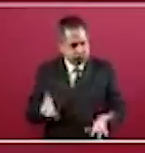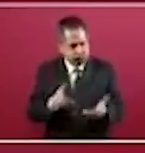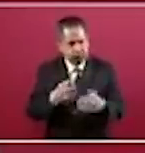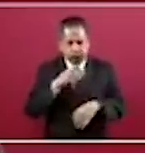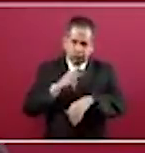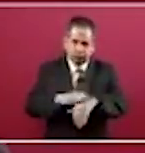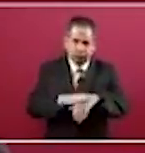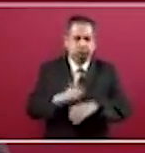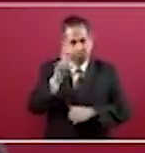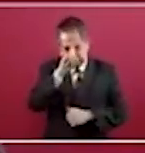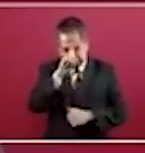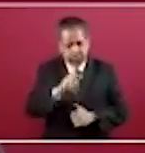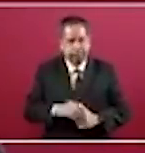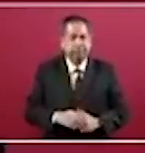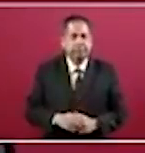exhorto,